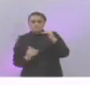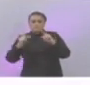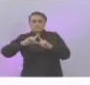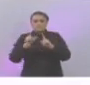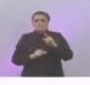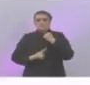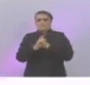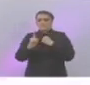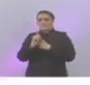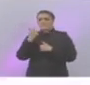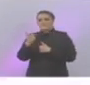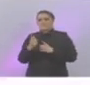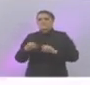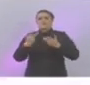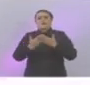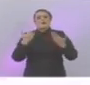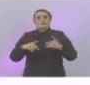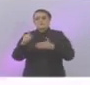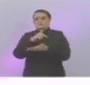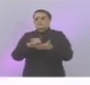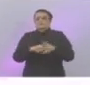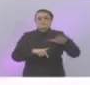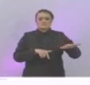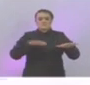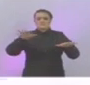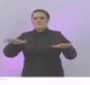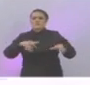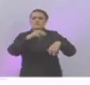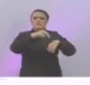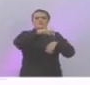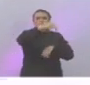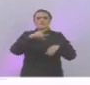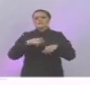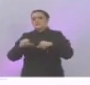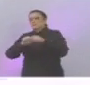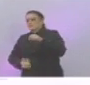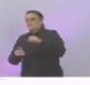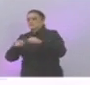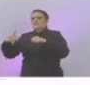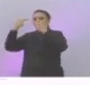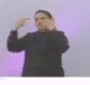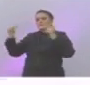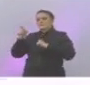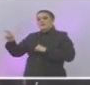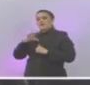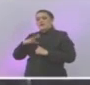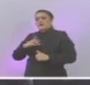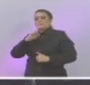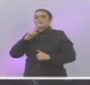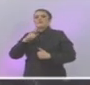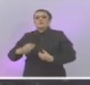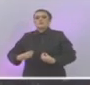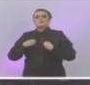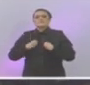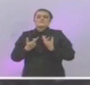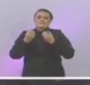incidencia delictiva y que amplias zonas del altiplano, la zona media y la Huasteca, hoy tengan mejores condiciones de seguridad que en